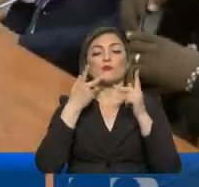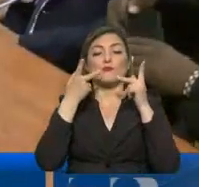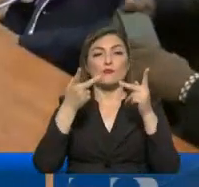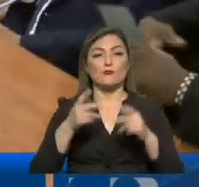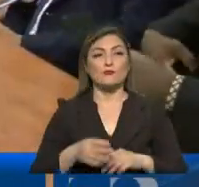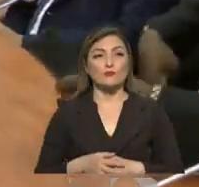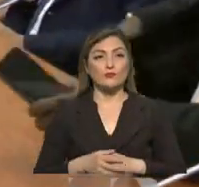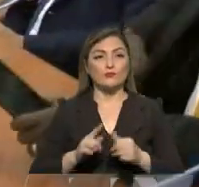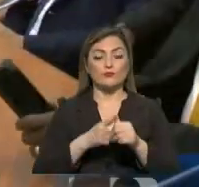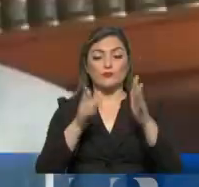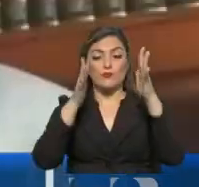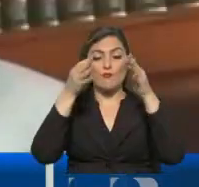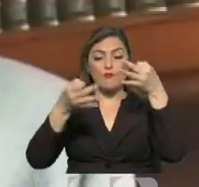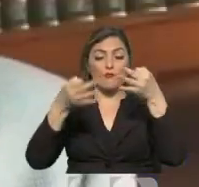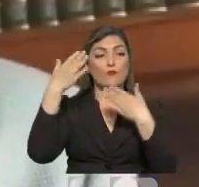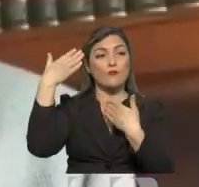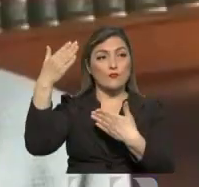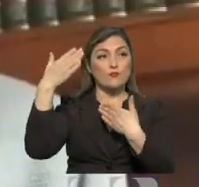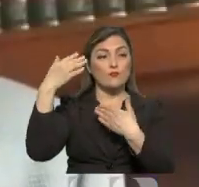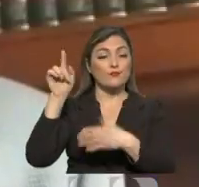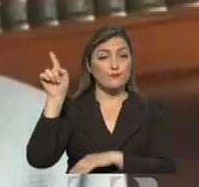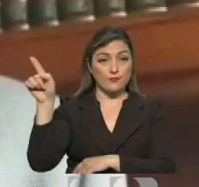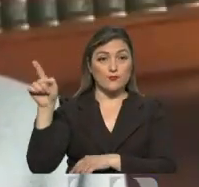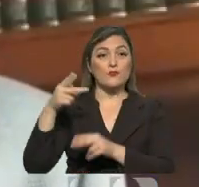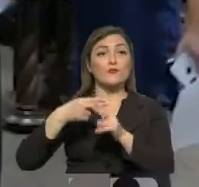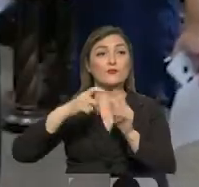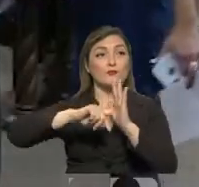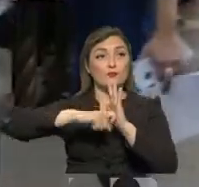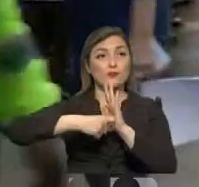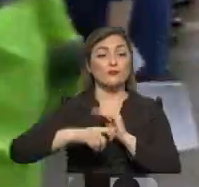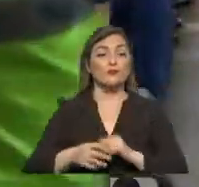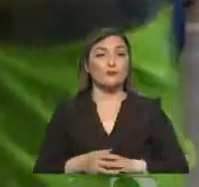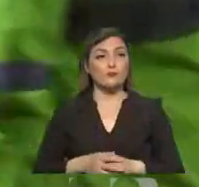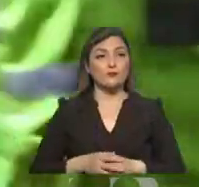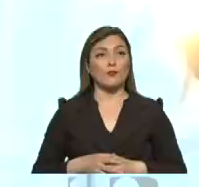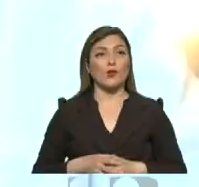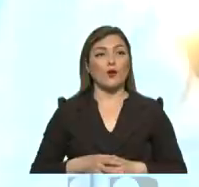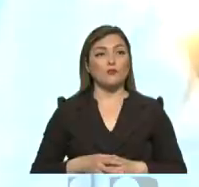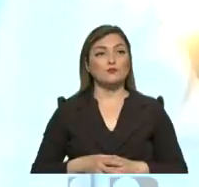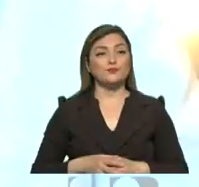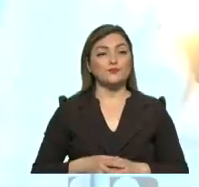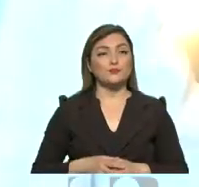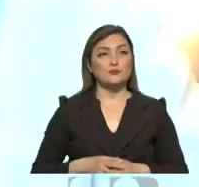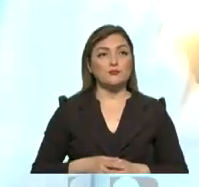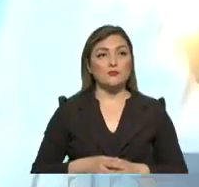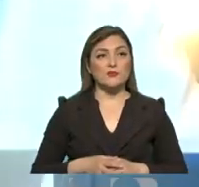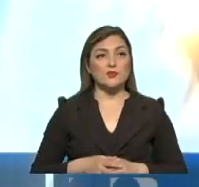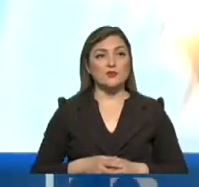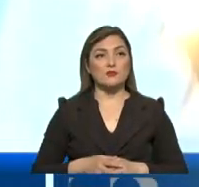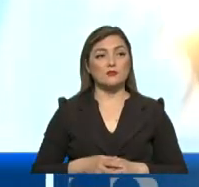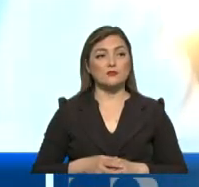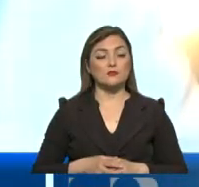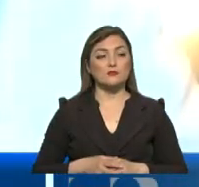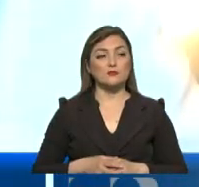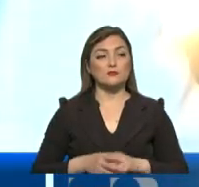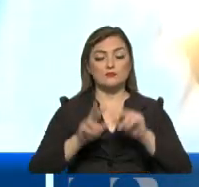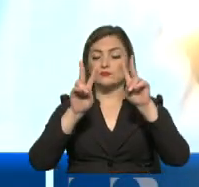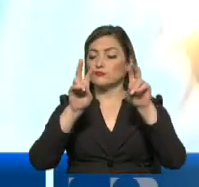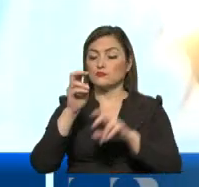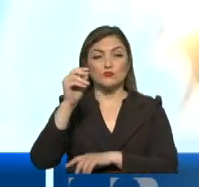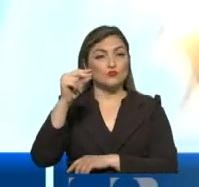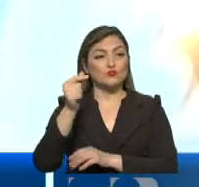Se priorizarán los juicios políticos, entre ellos el del Contralor subrogante. Yo creo que este es un tema